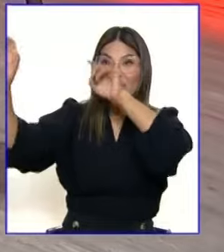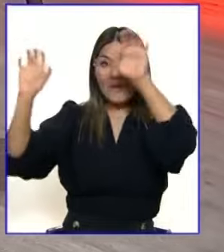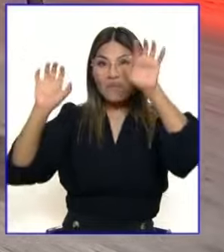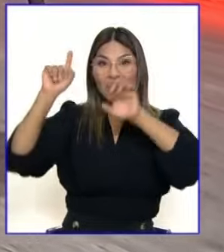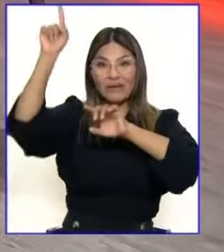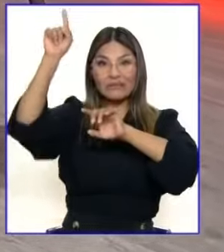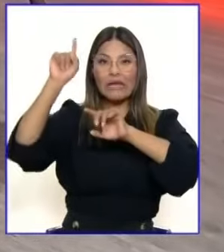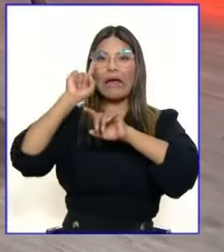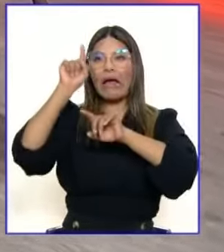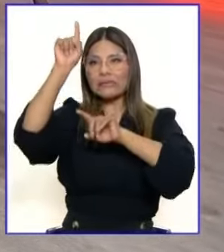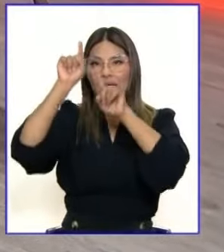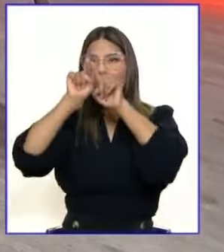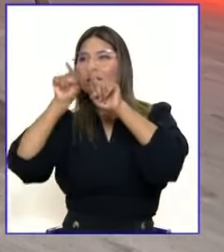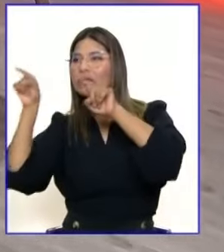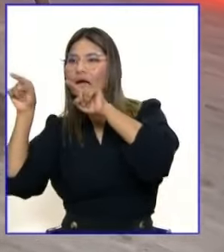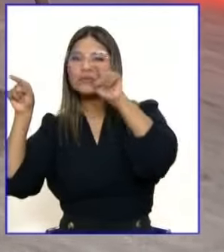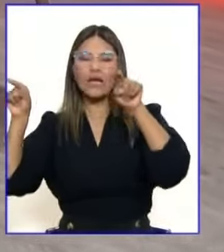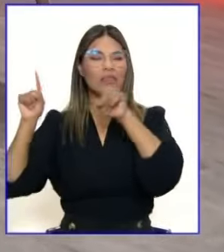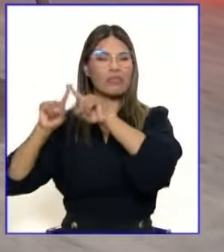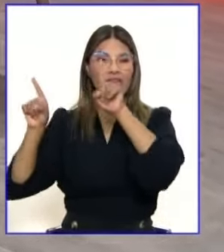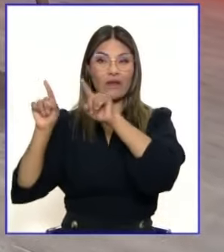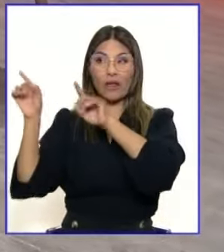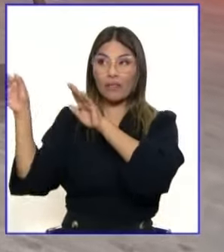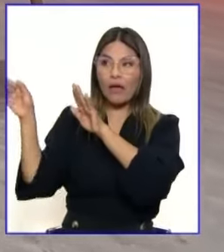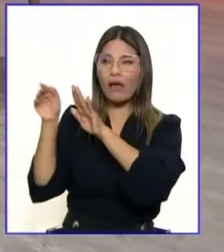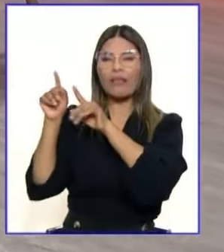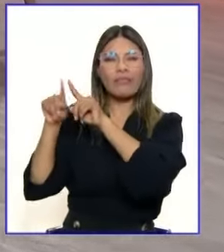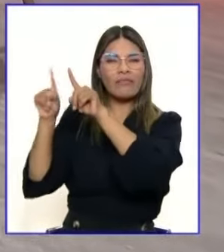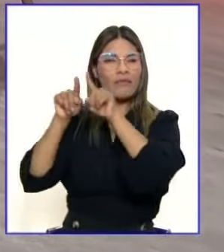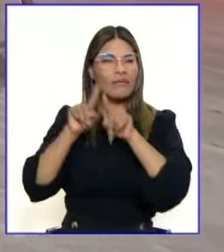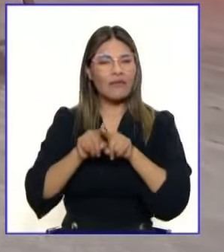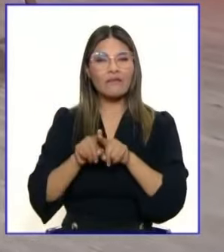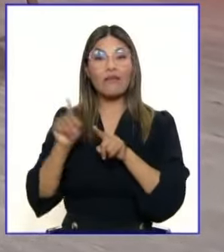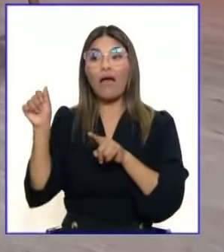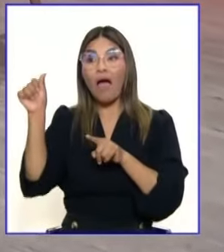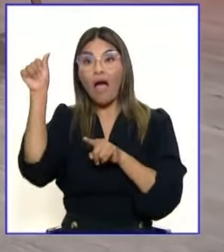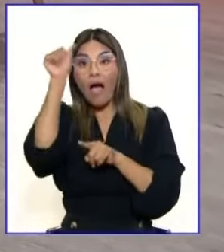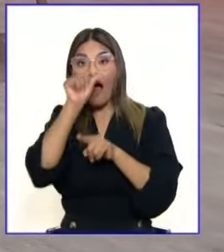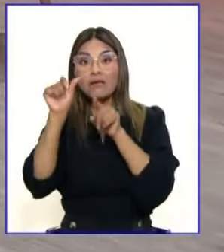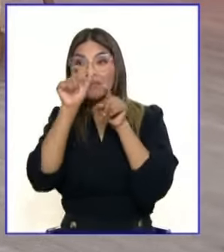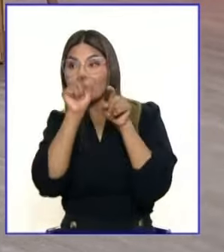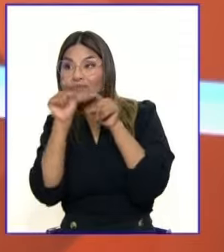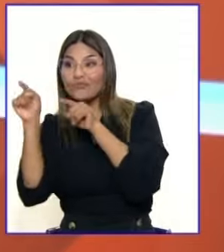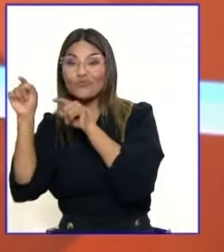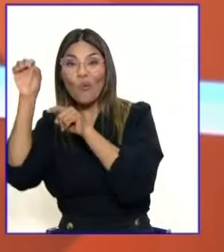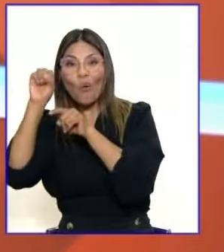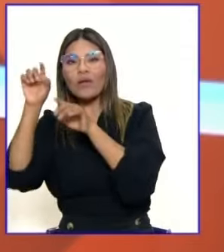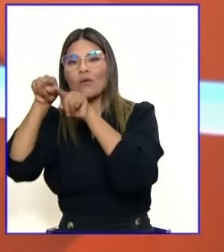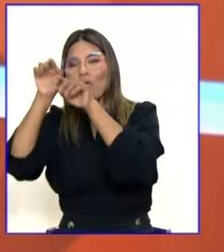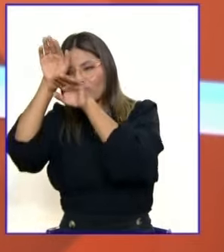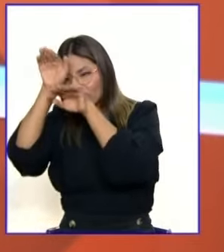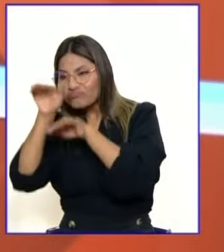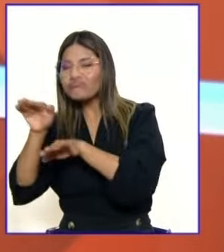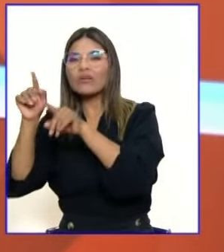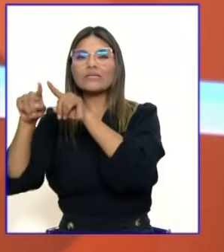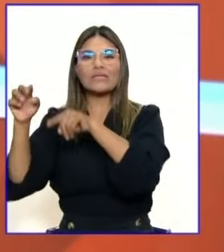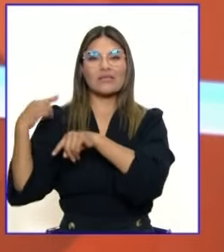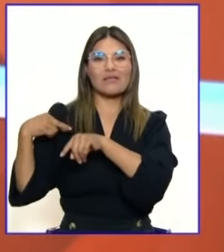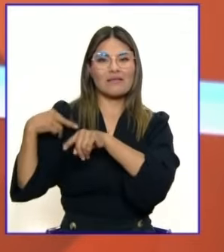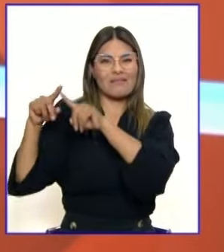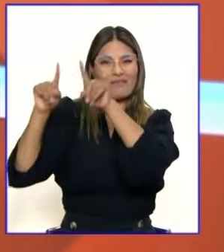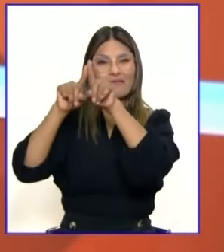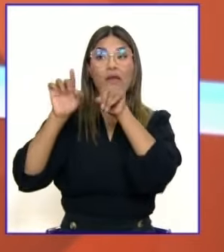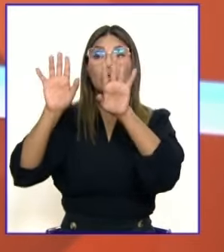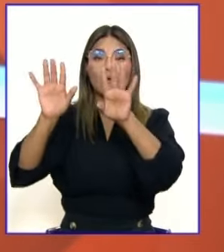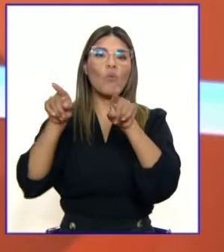ejemplo, digamos, una muy cercana al Asia-Pacífico. Cada ciudad, cada persona, incluso en esas regiones se hablan